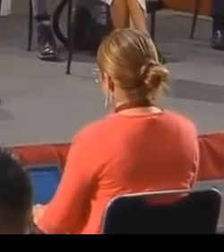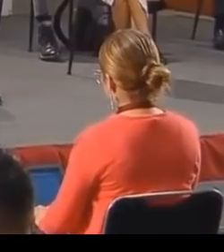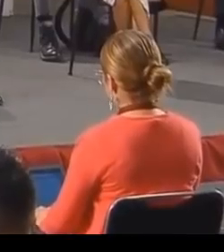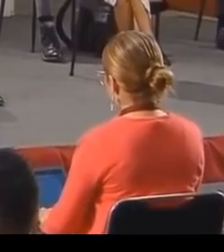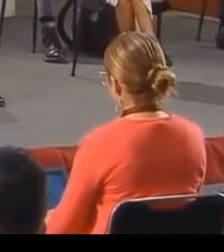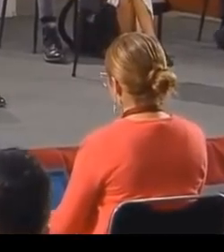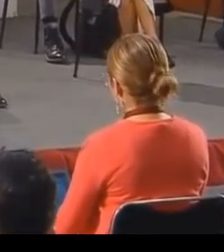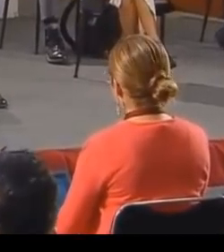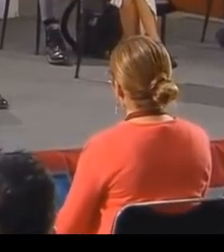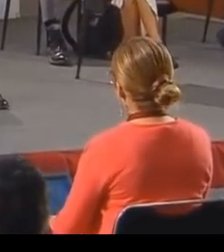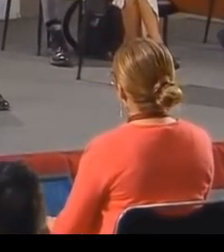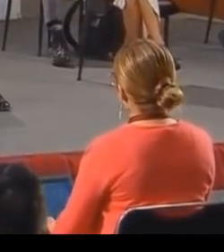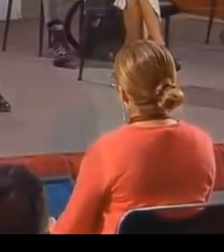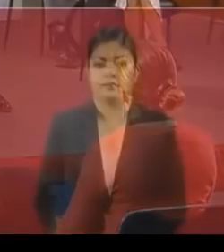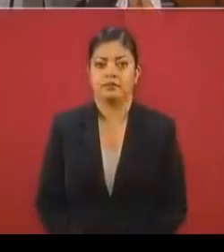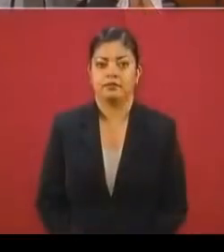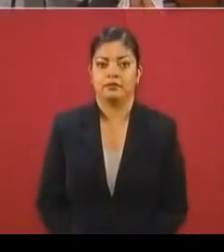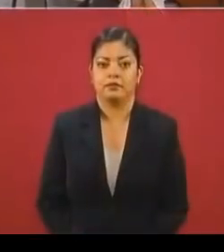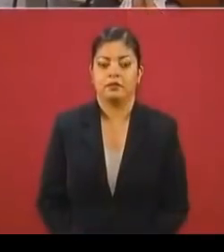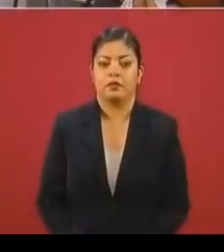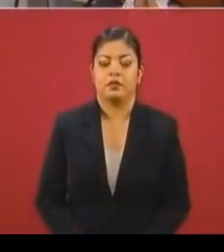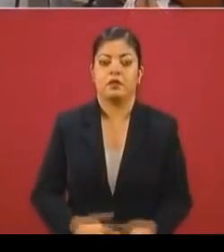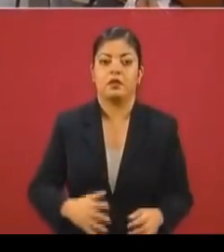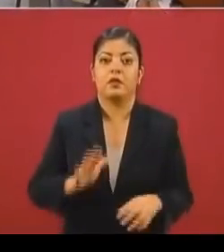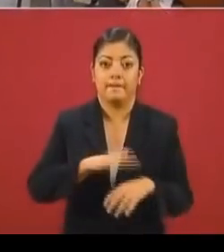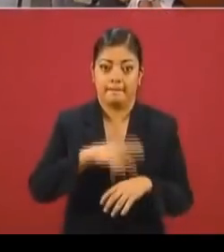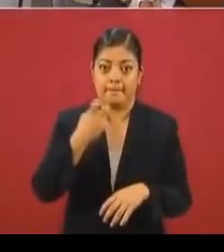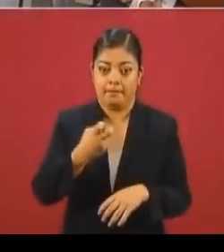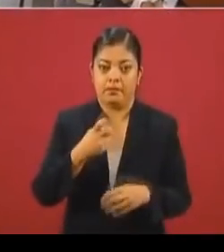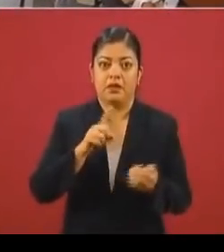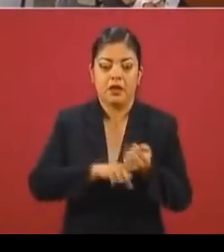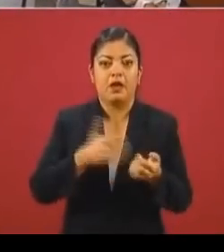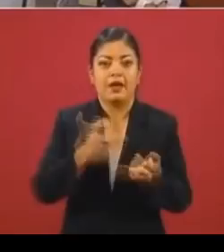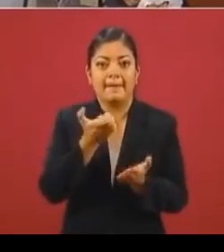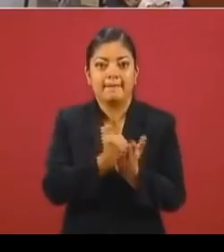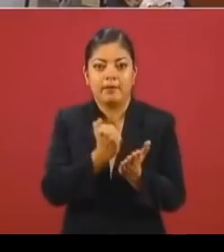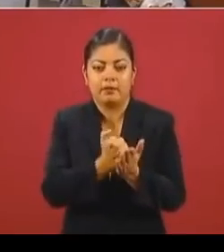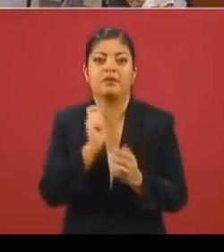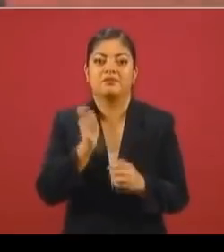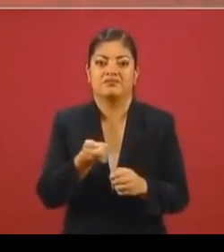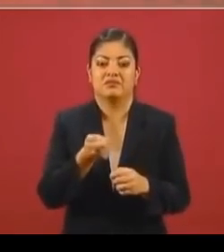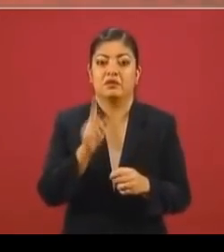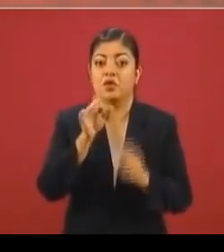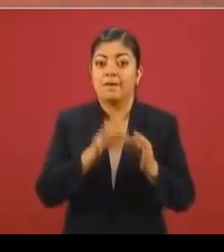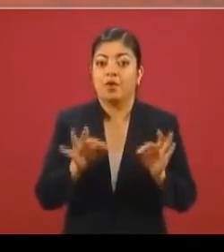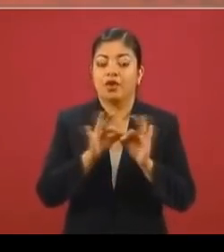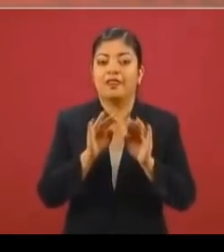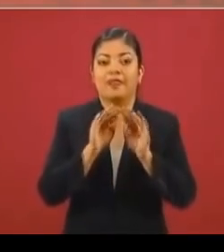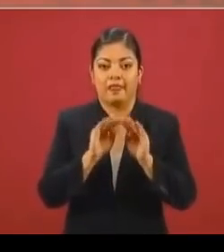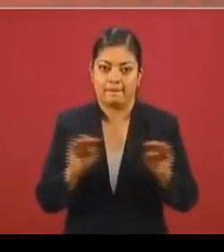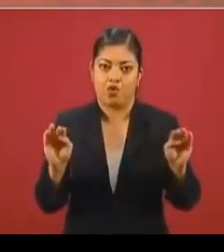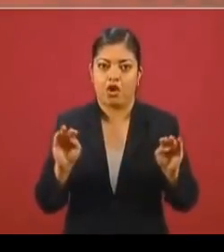Entonces vamos a agregarle a la economía la democracia